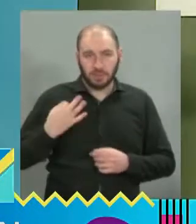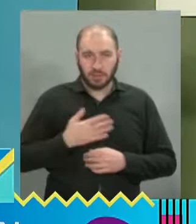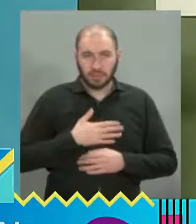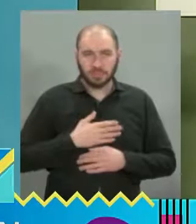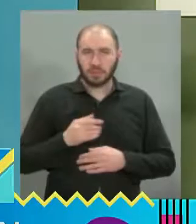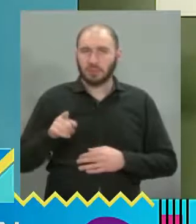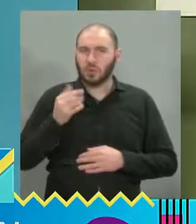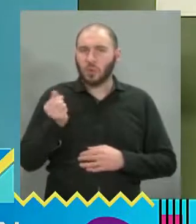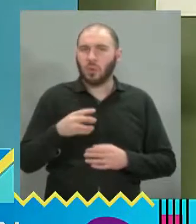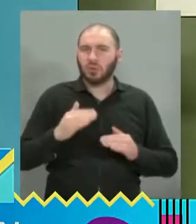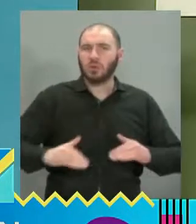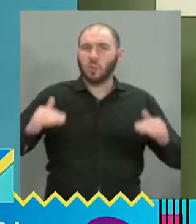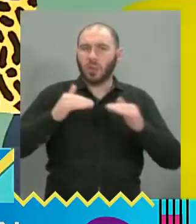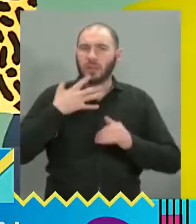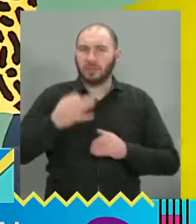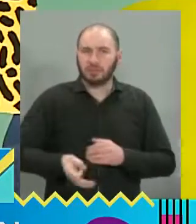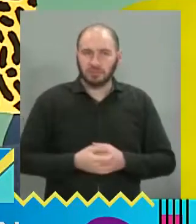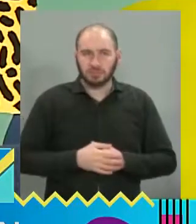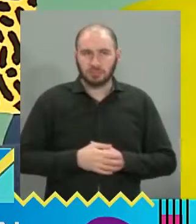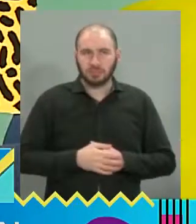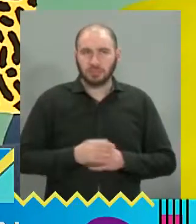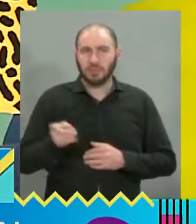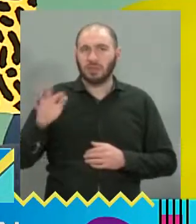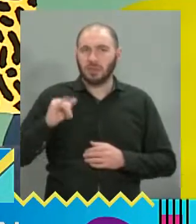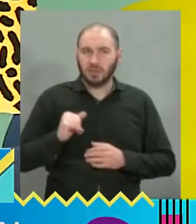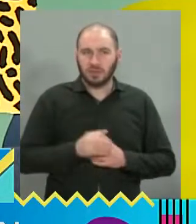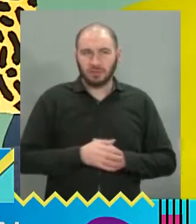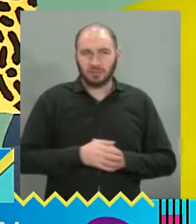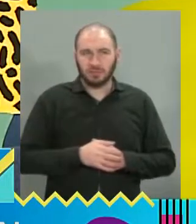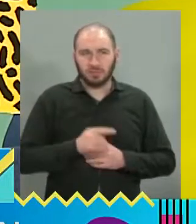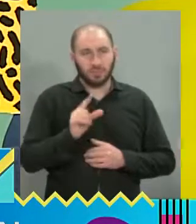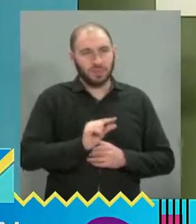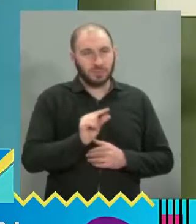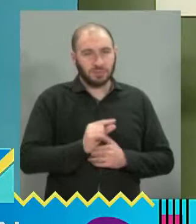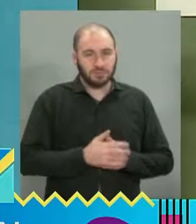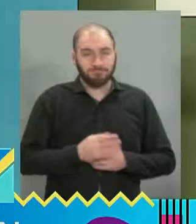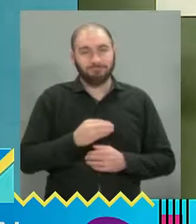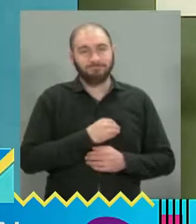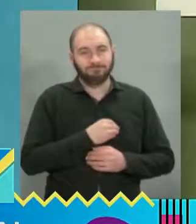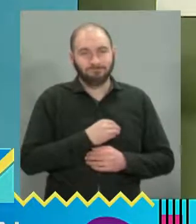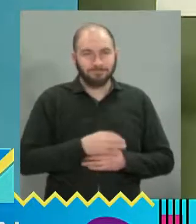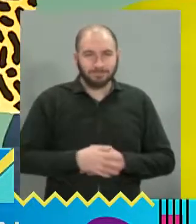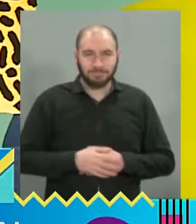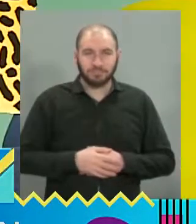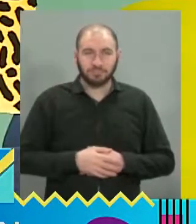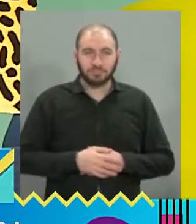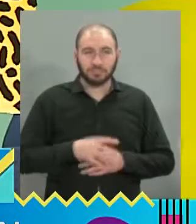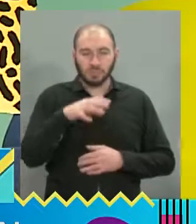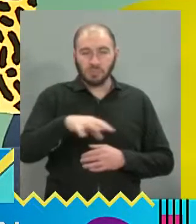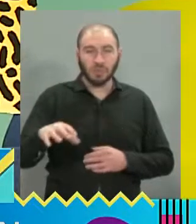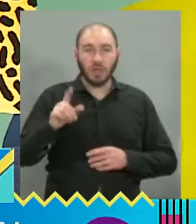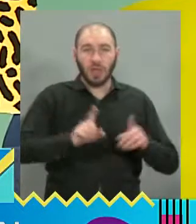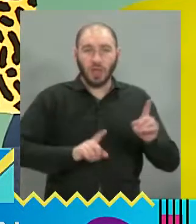¿Y cuánto hay de esa igualdad real cotidiana hoy? Muy poco, lamentablemente. O sea, hay